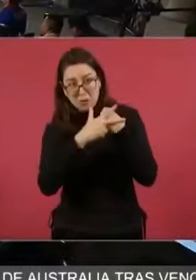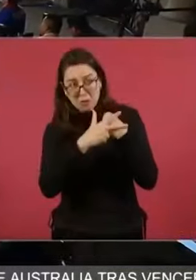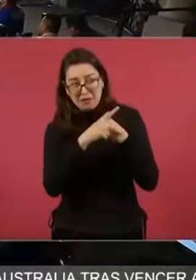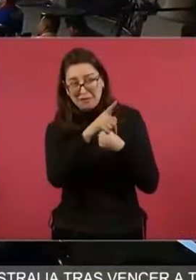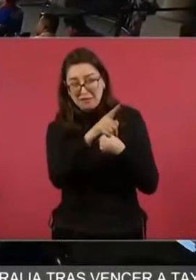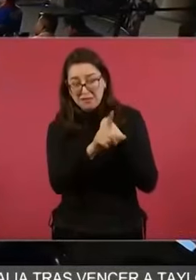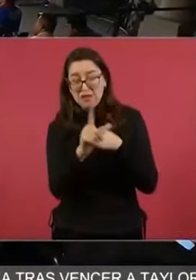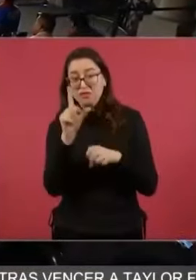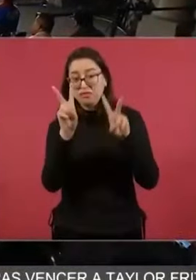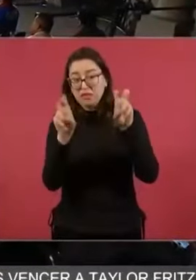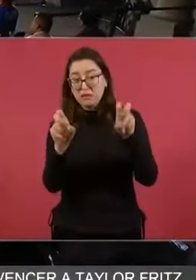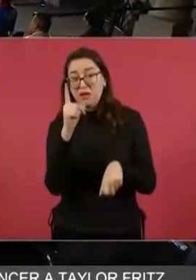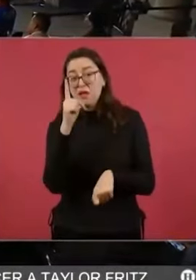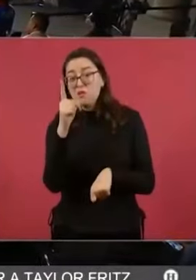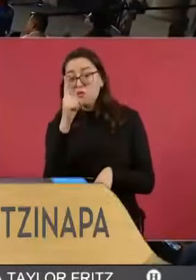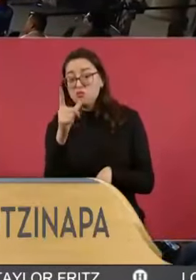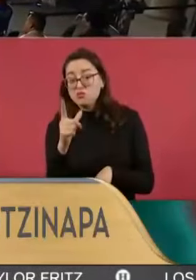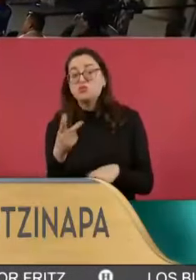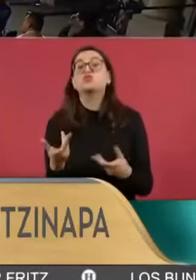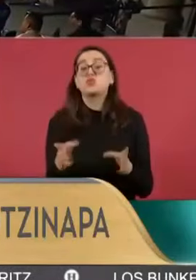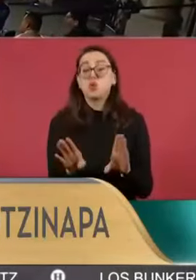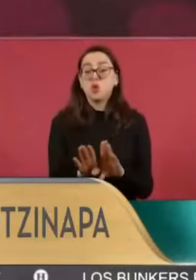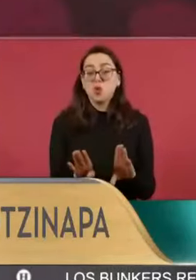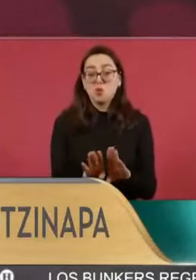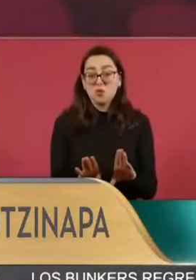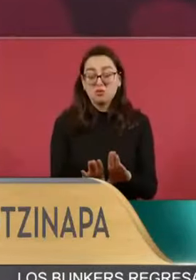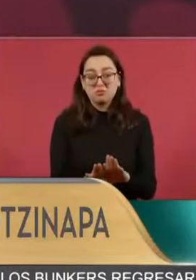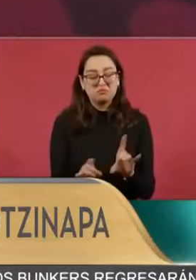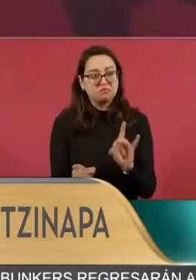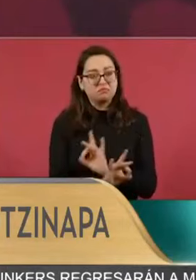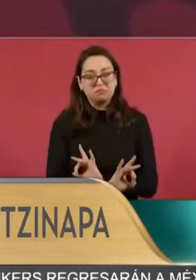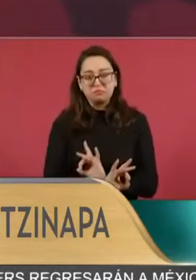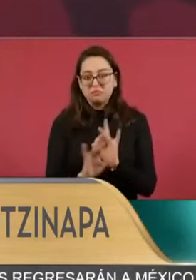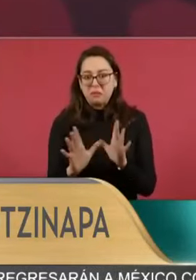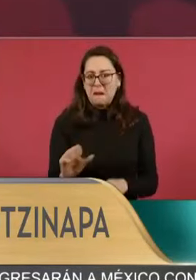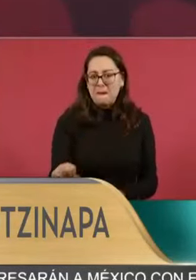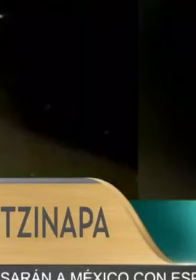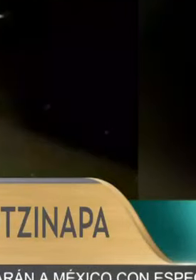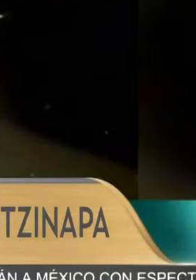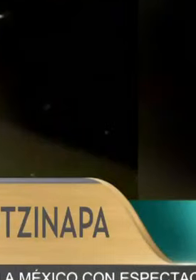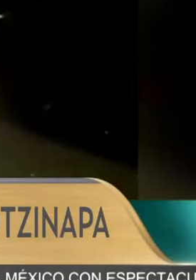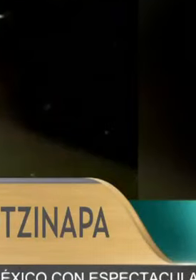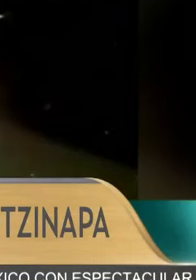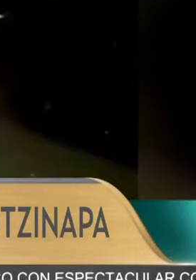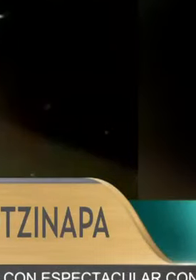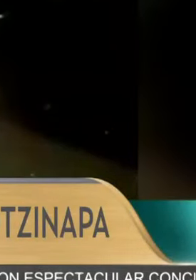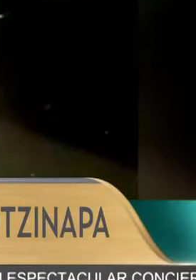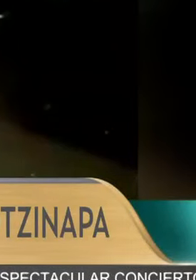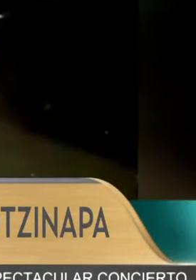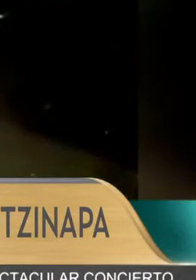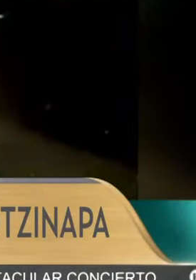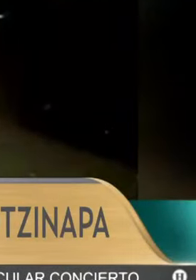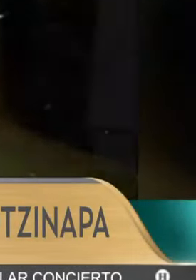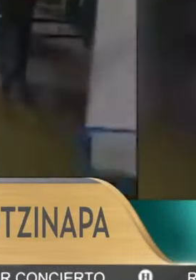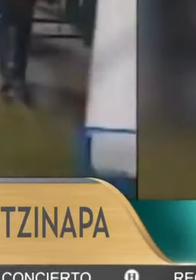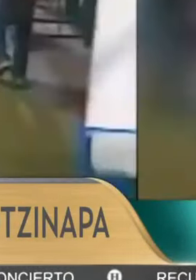Pese a ser uno de los 100 compromisos que hizo durante su toma de protesta, el presidente Andrés Manuel López Obrador no ha podido resolver la